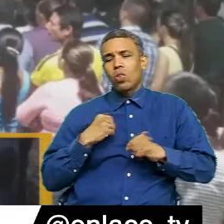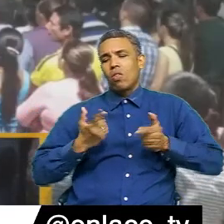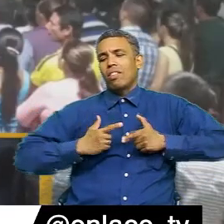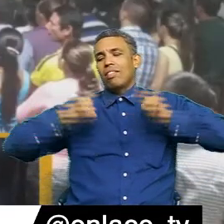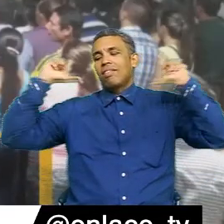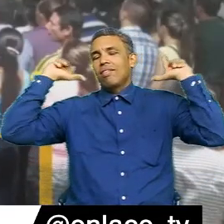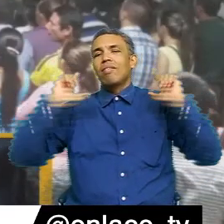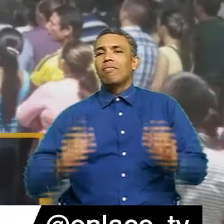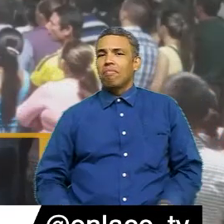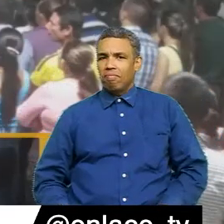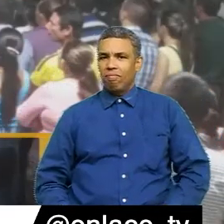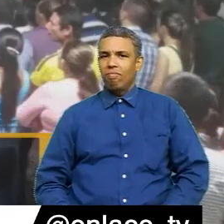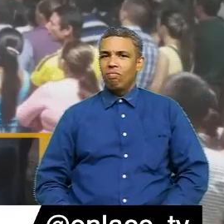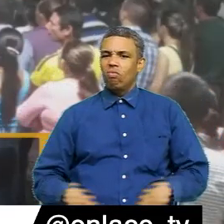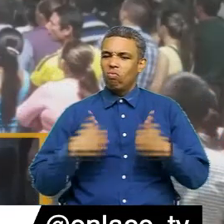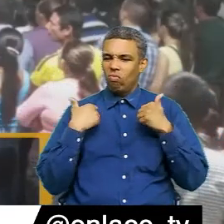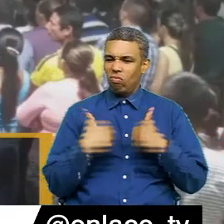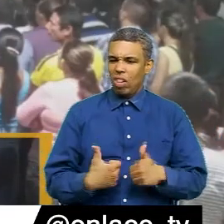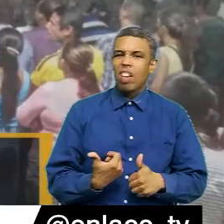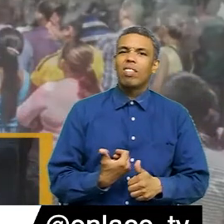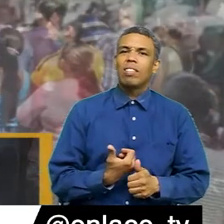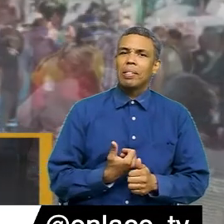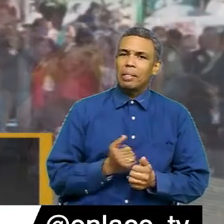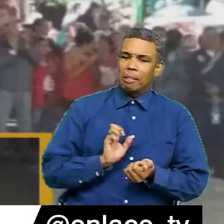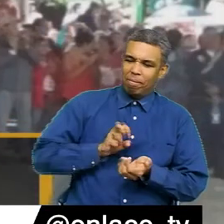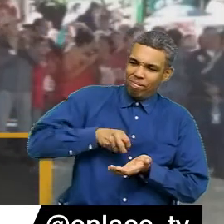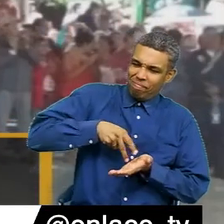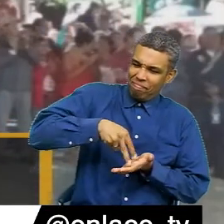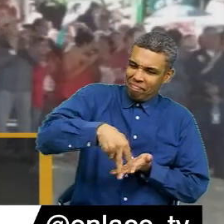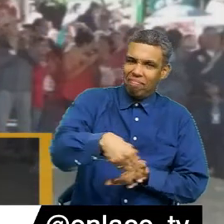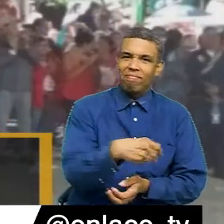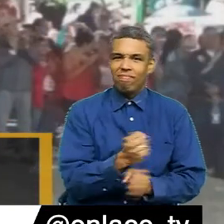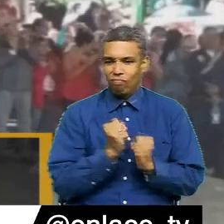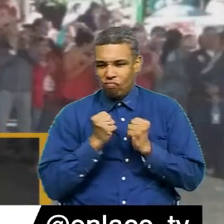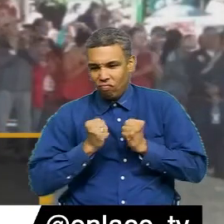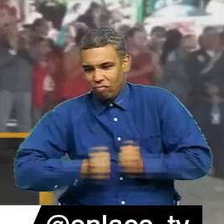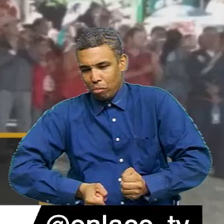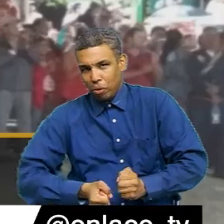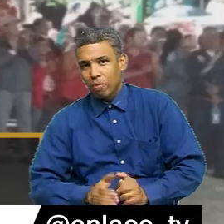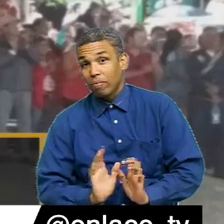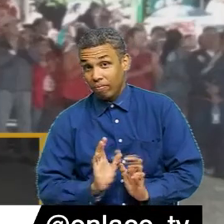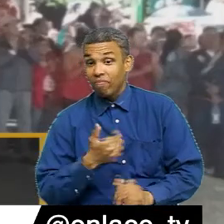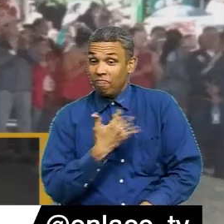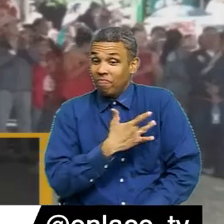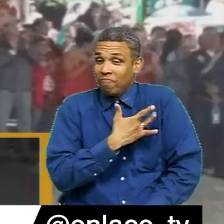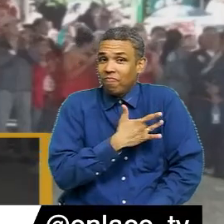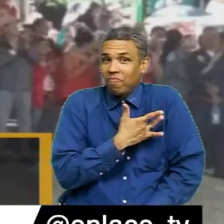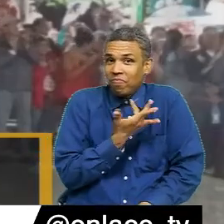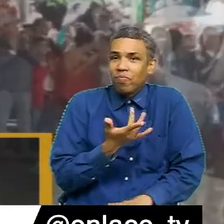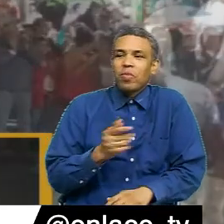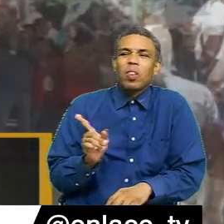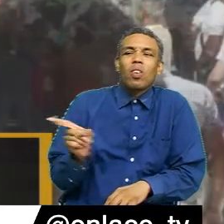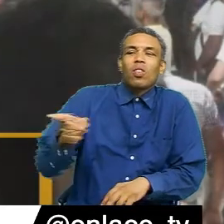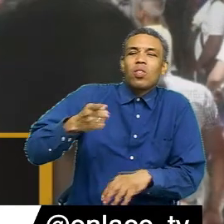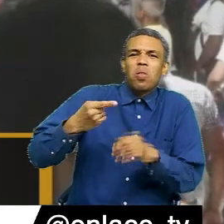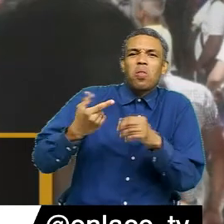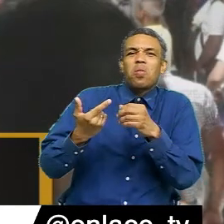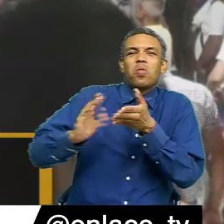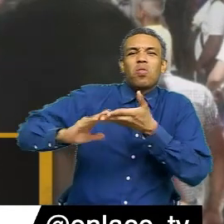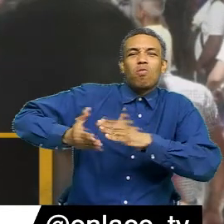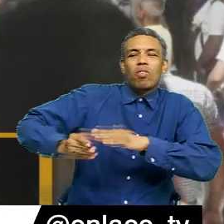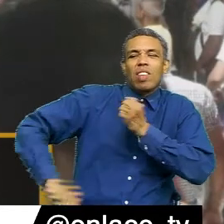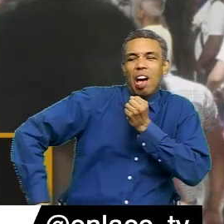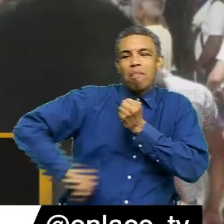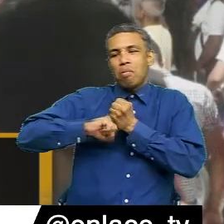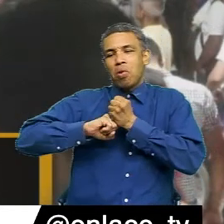caminar ayude a que la libertad, la dignidad de los pueblos tenga otro sentido. Este es un hito más y como ha dicho el doctor Freddy,